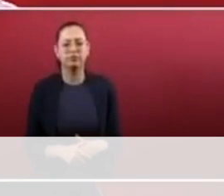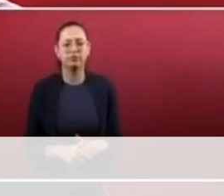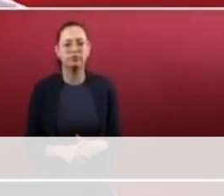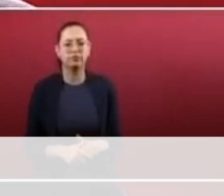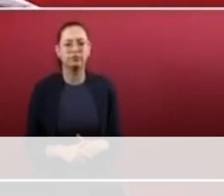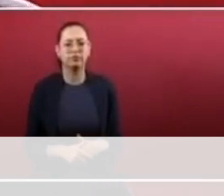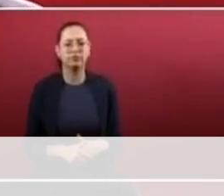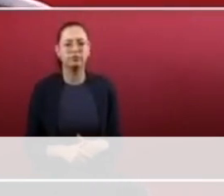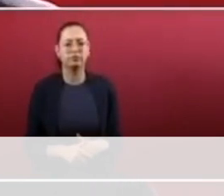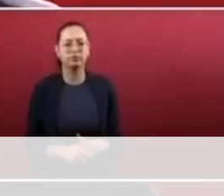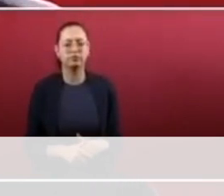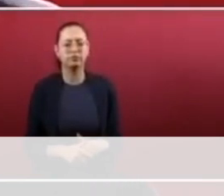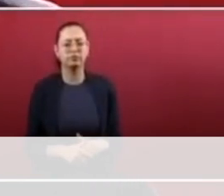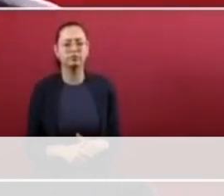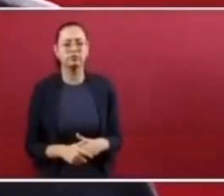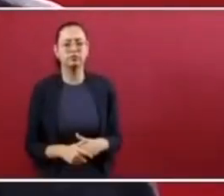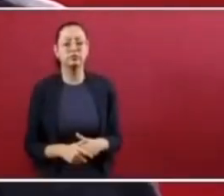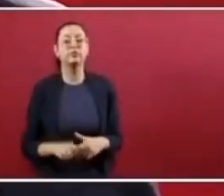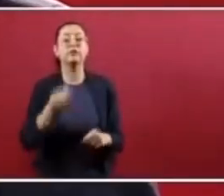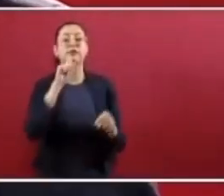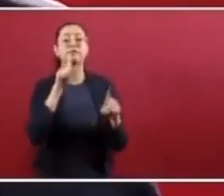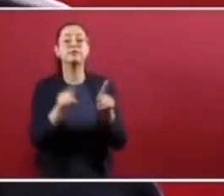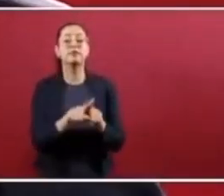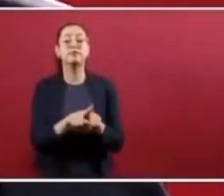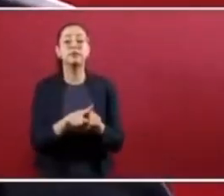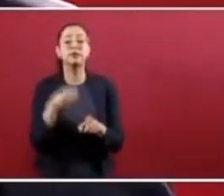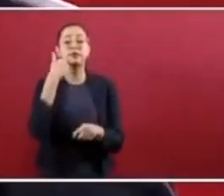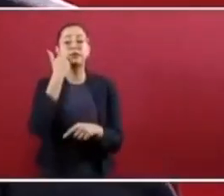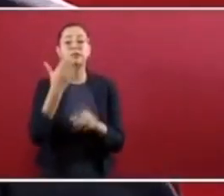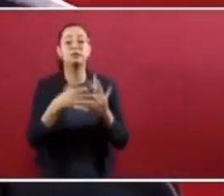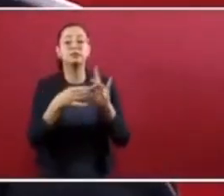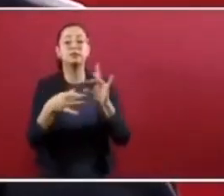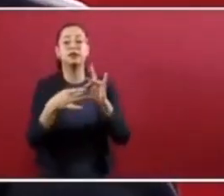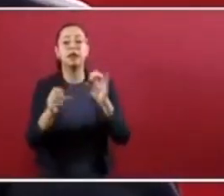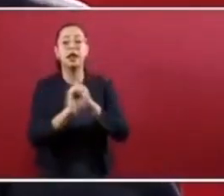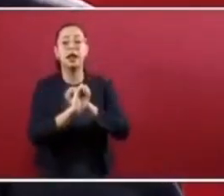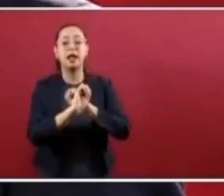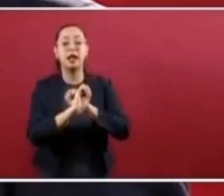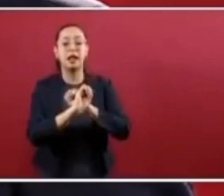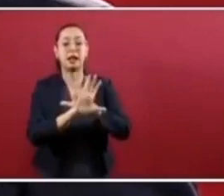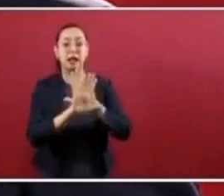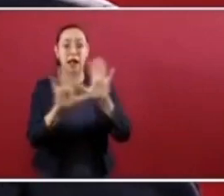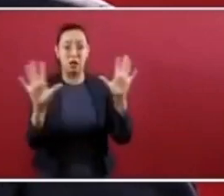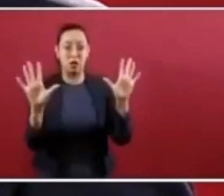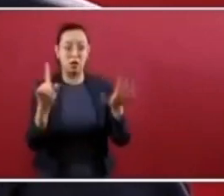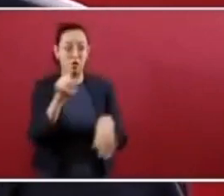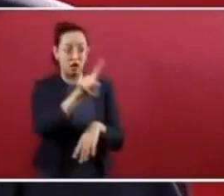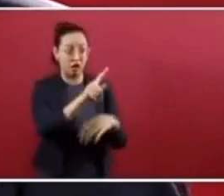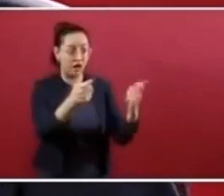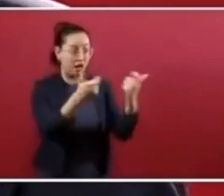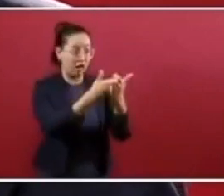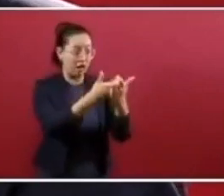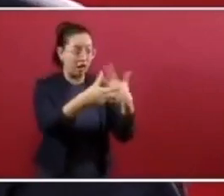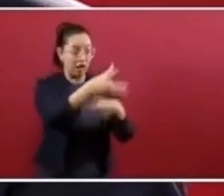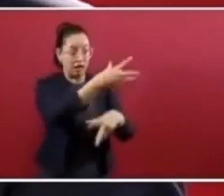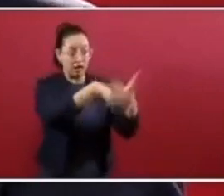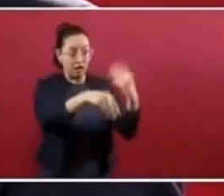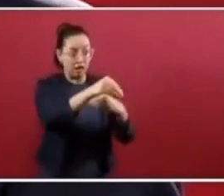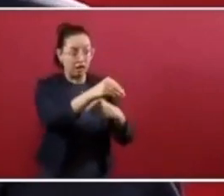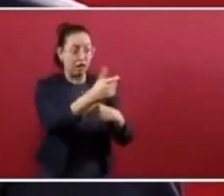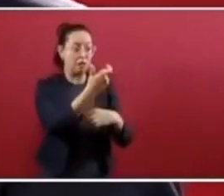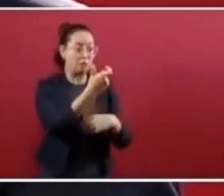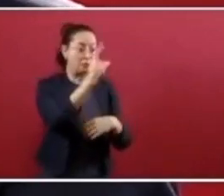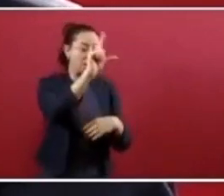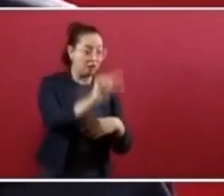debe de quedar claro que no por la bolsa o por la depreciación del